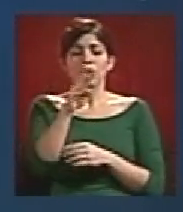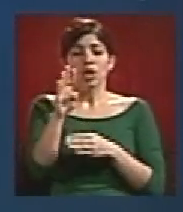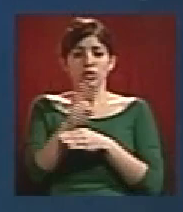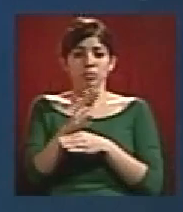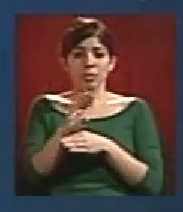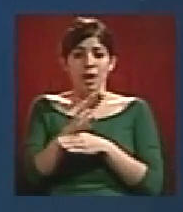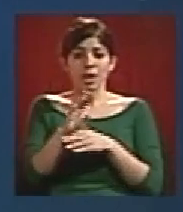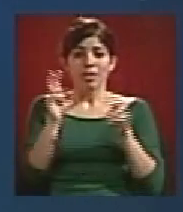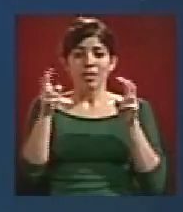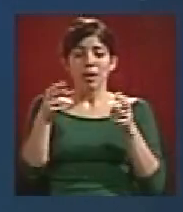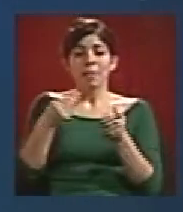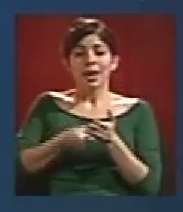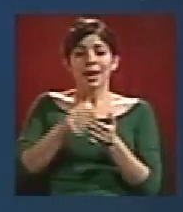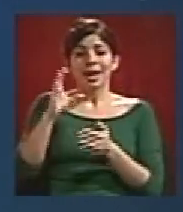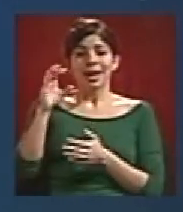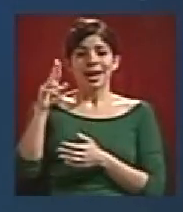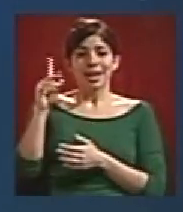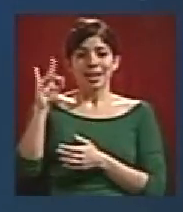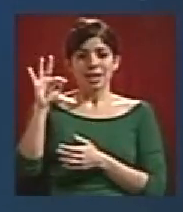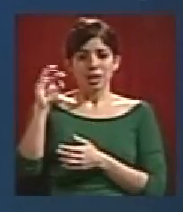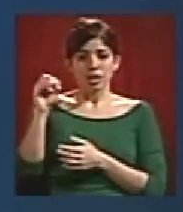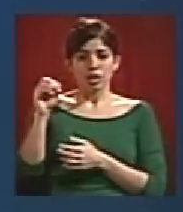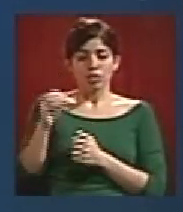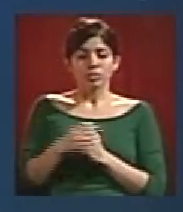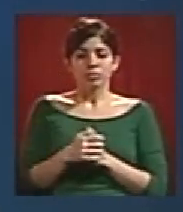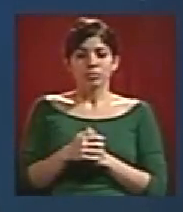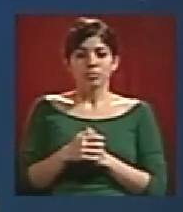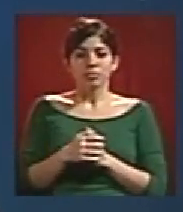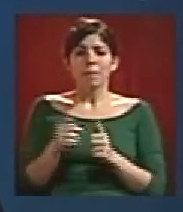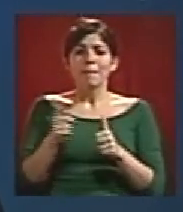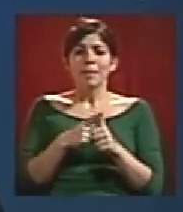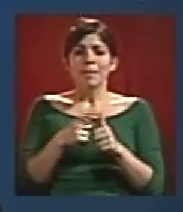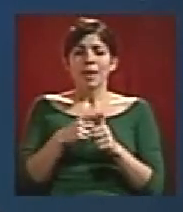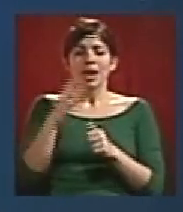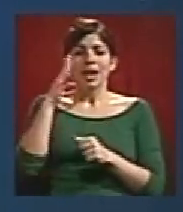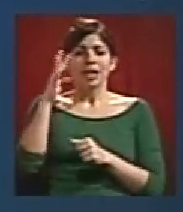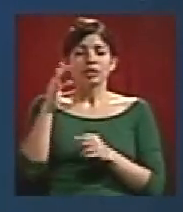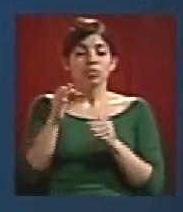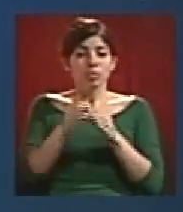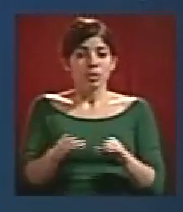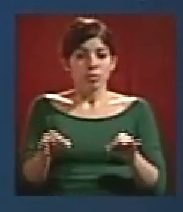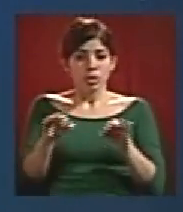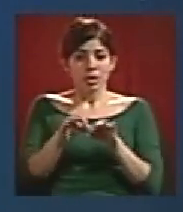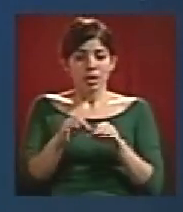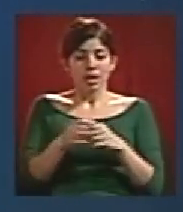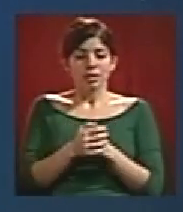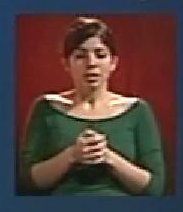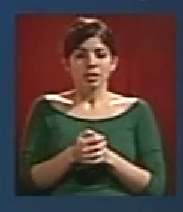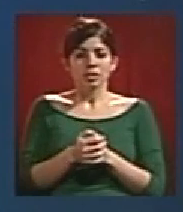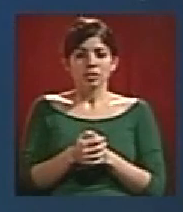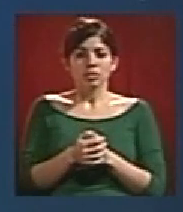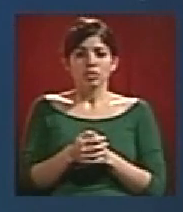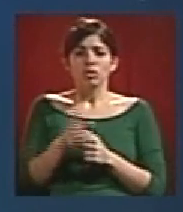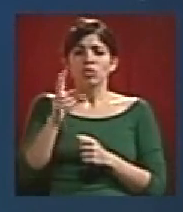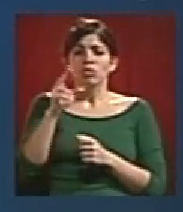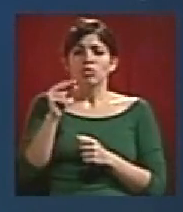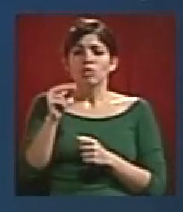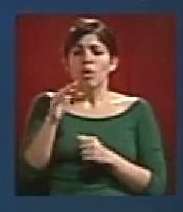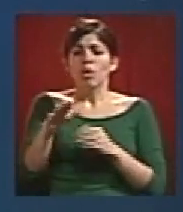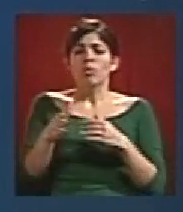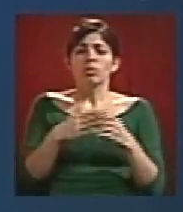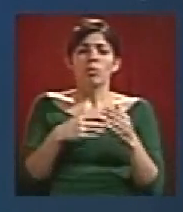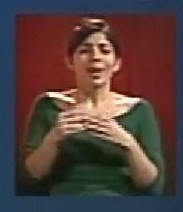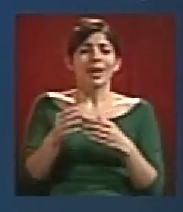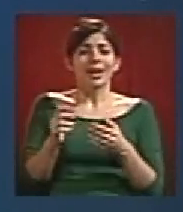sea, en el tema del crédito. Primera reflexión importante para mí. No todo crédito que tenga